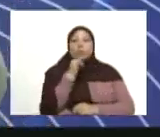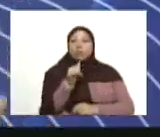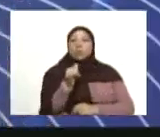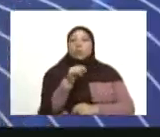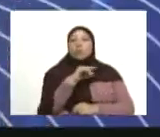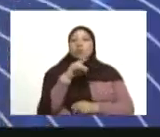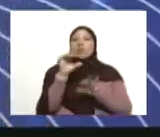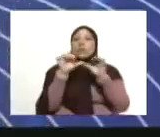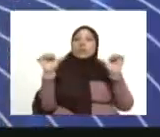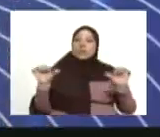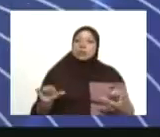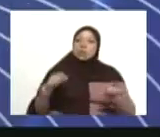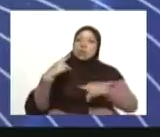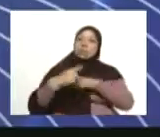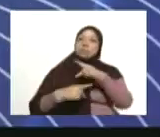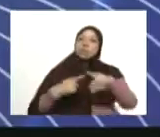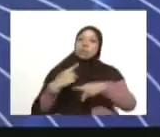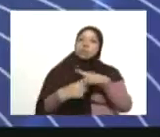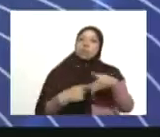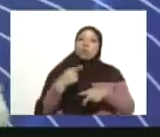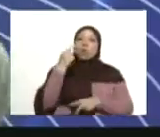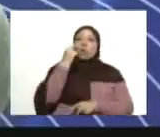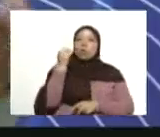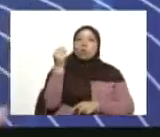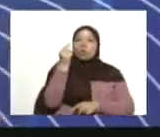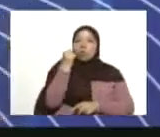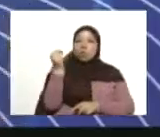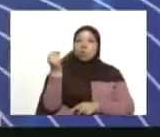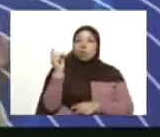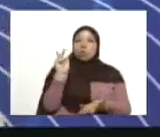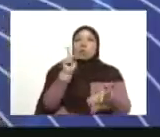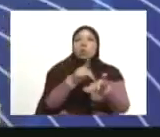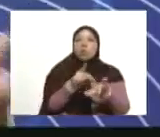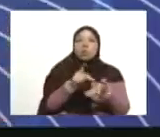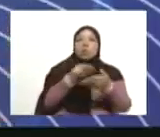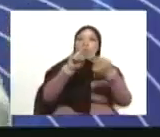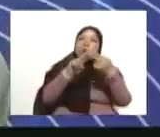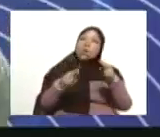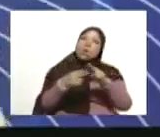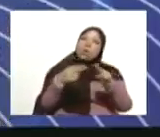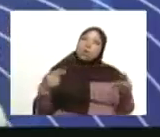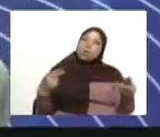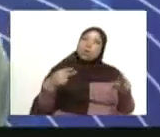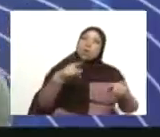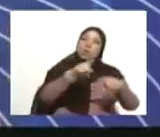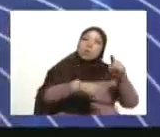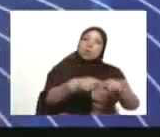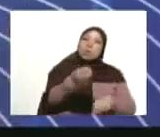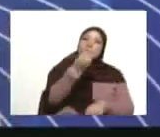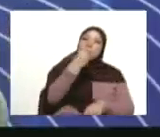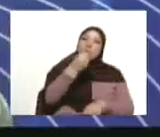fortaleceremos nuestro sistema de producción tradicional, porque si nos van a trancar con una pasta, con un arroz, nosotros haremos